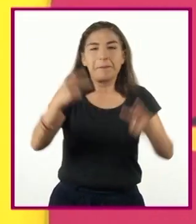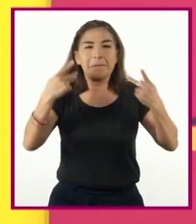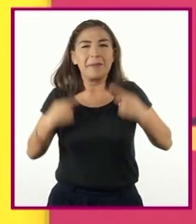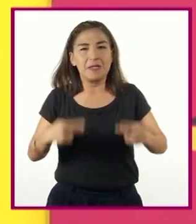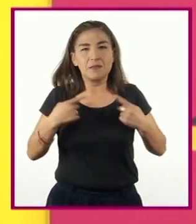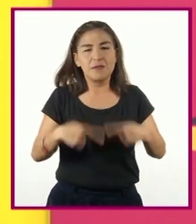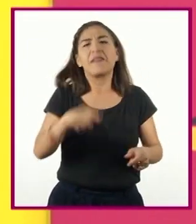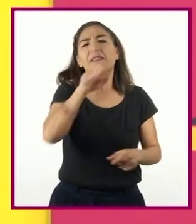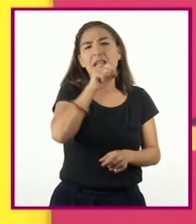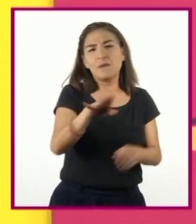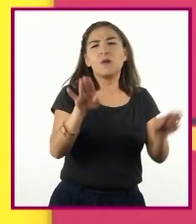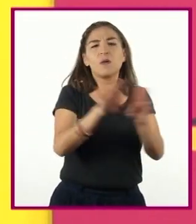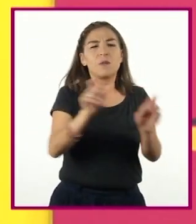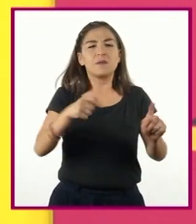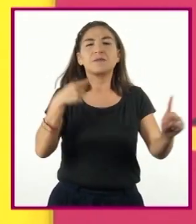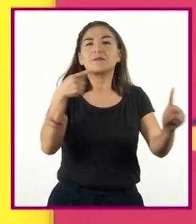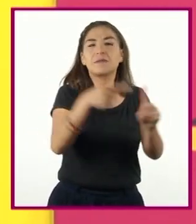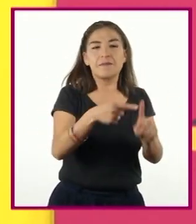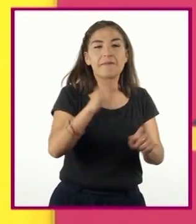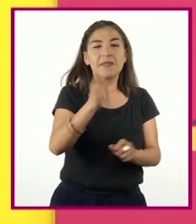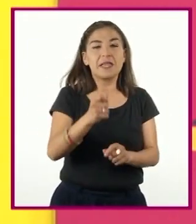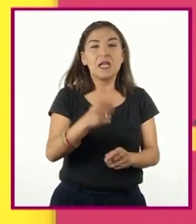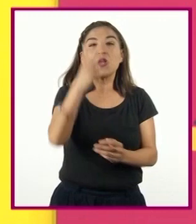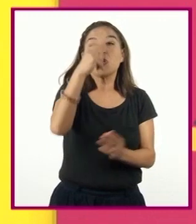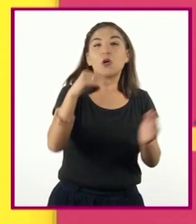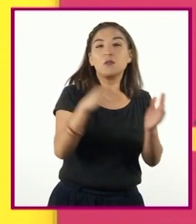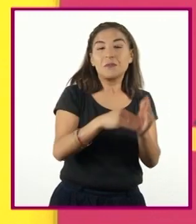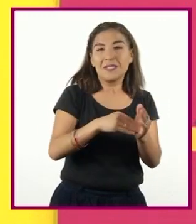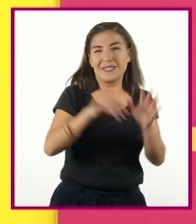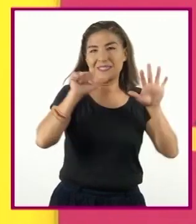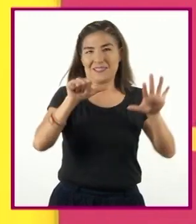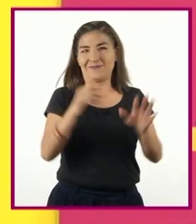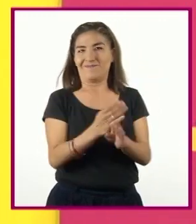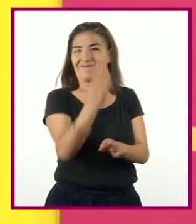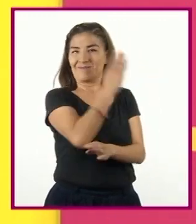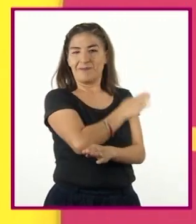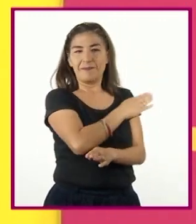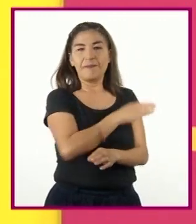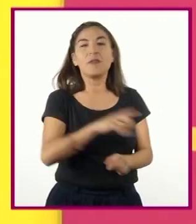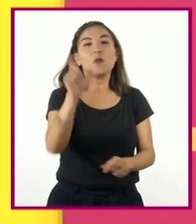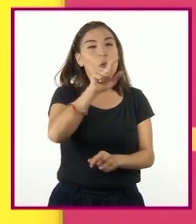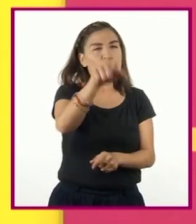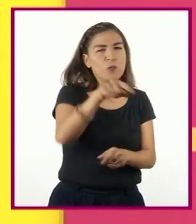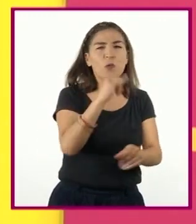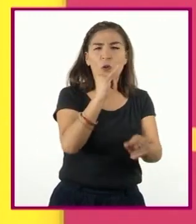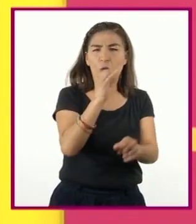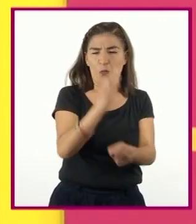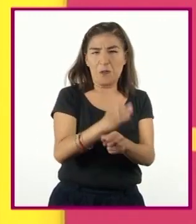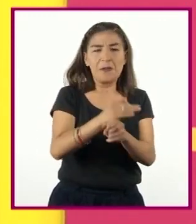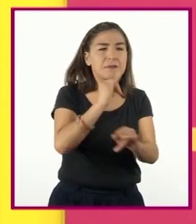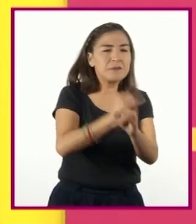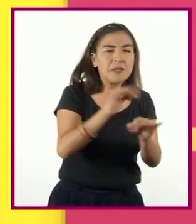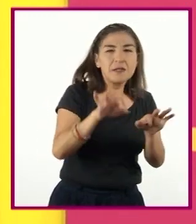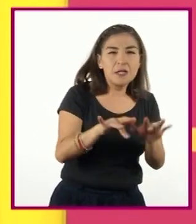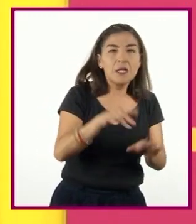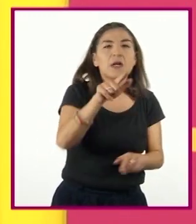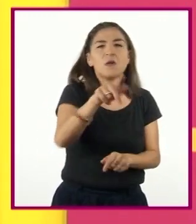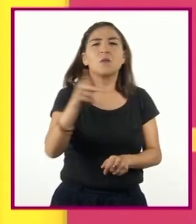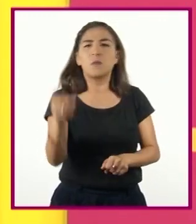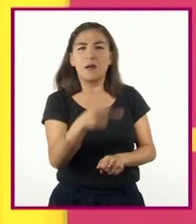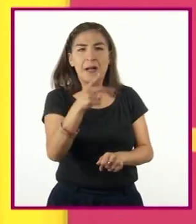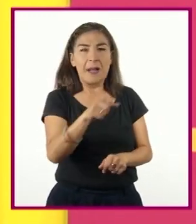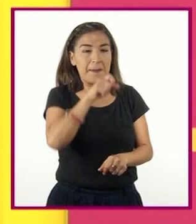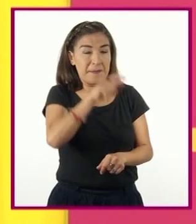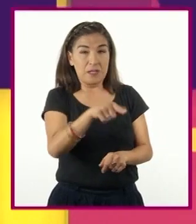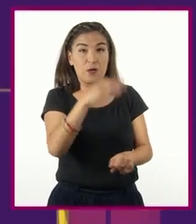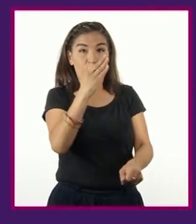debemos destacar también que son datos de 2016. Cuando consulten información, recuerden preguntarse si es la